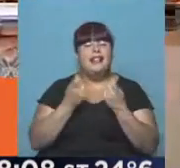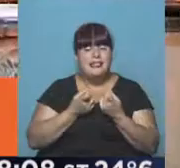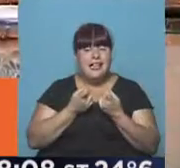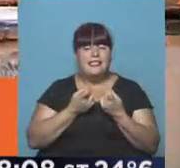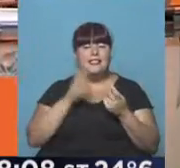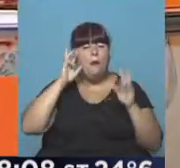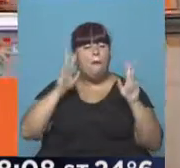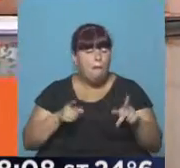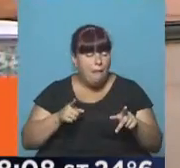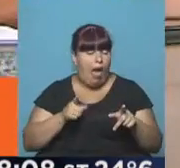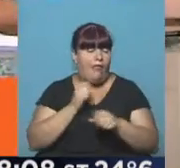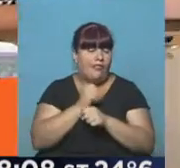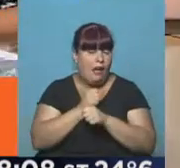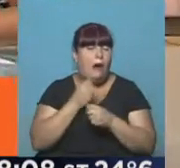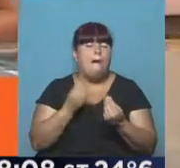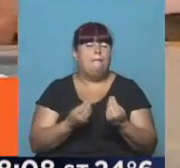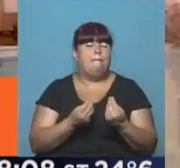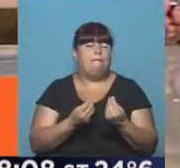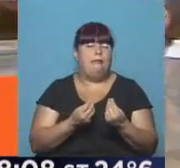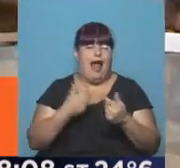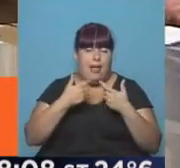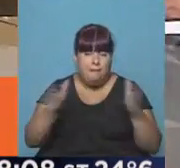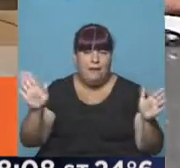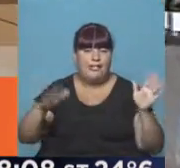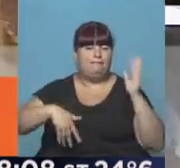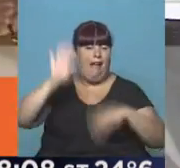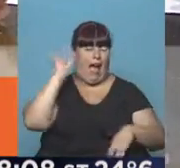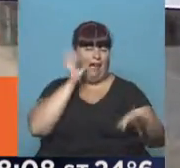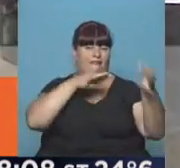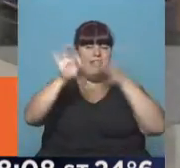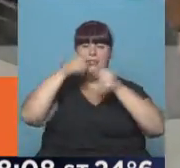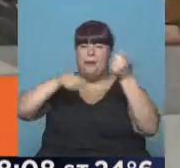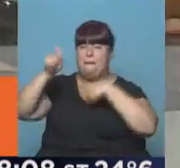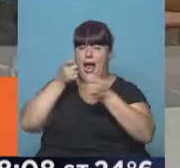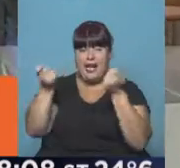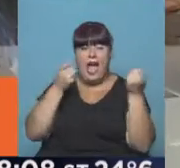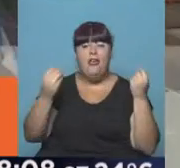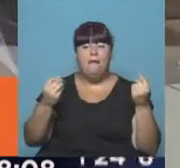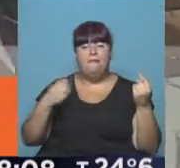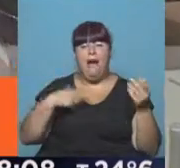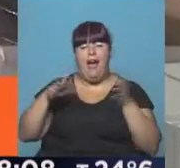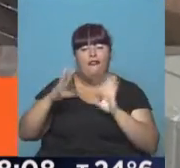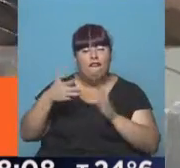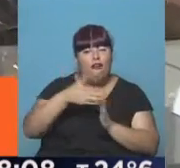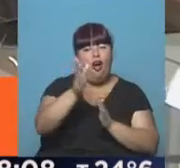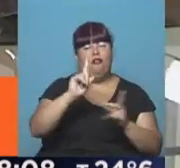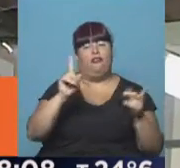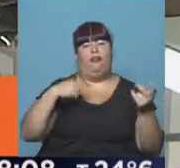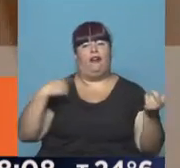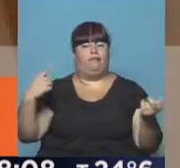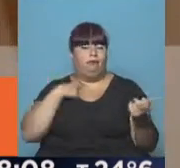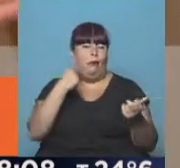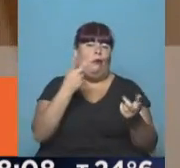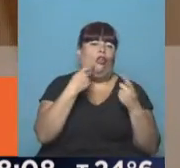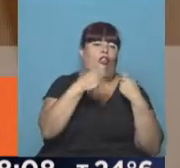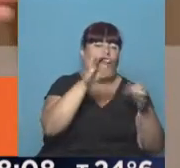tener una política digamos que tenga apertura la mayor cantidad de mercados posibles para tener canales y no morir con uno